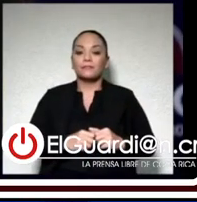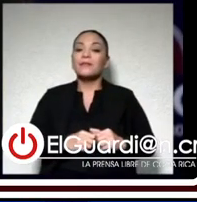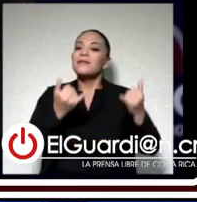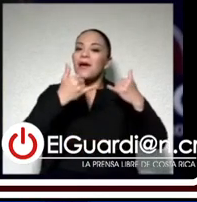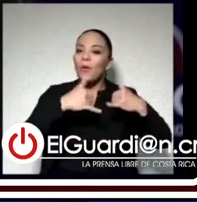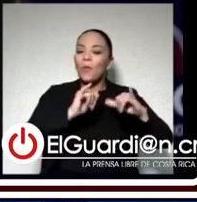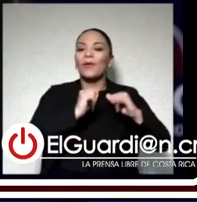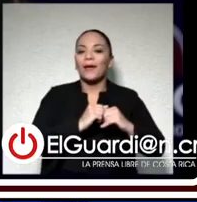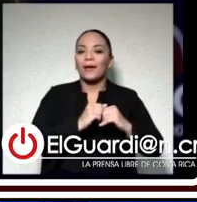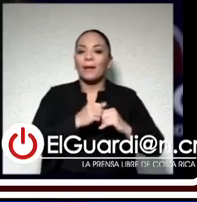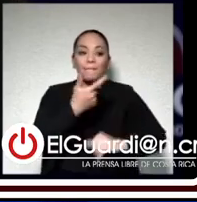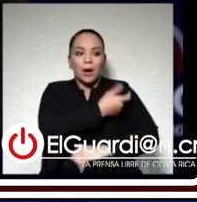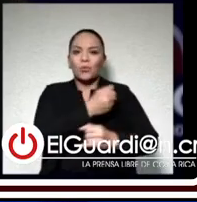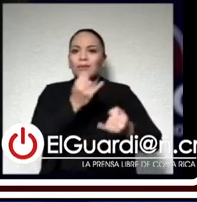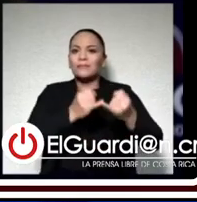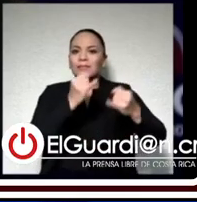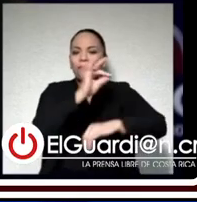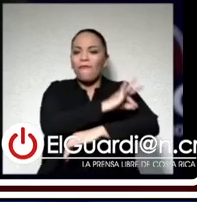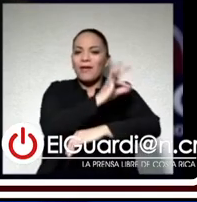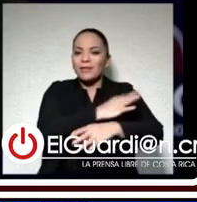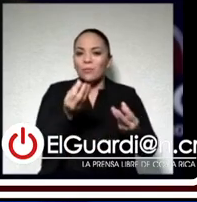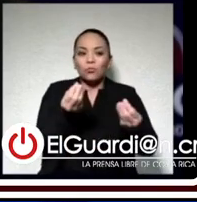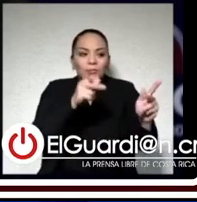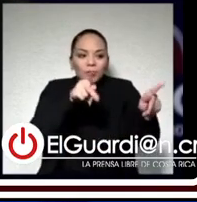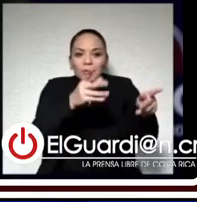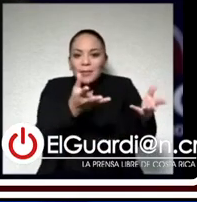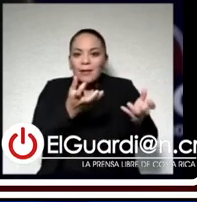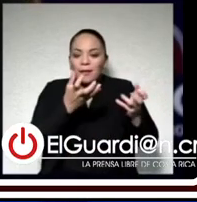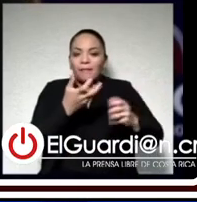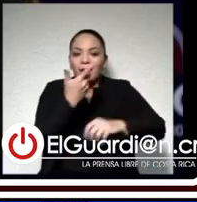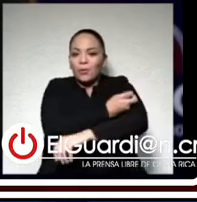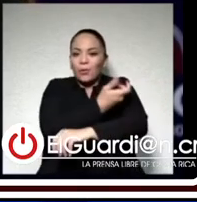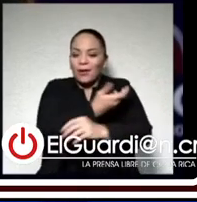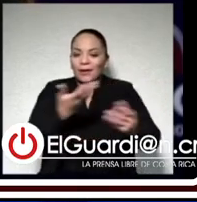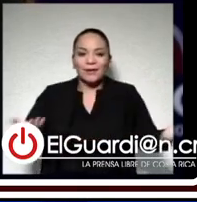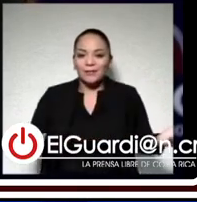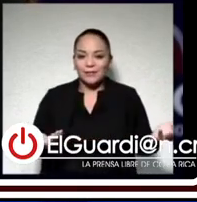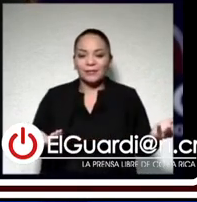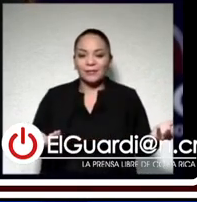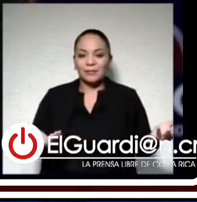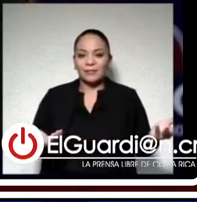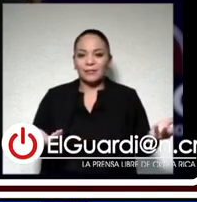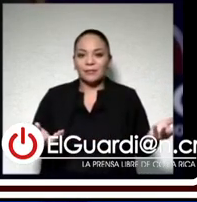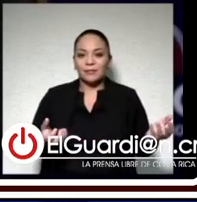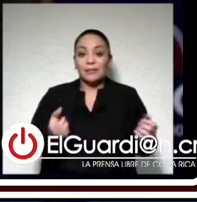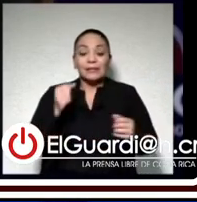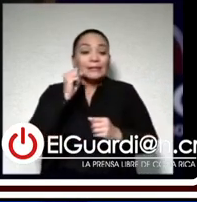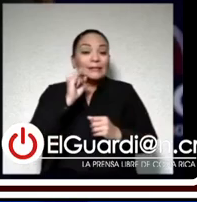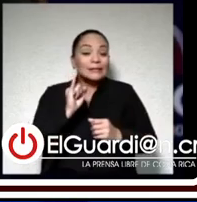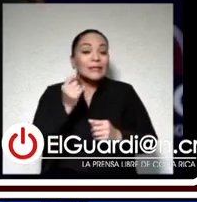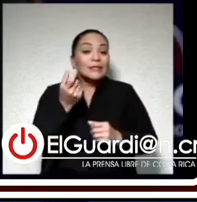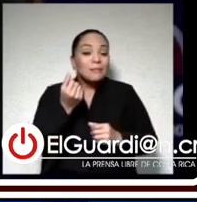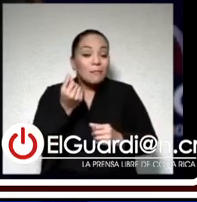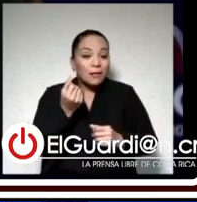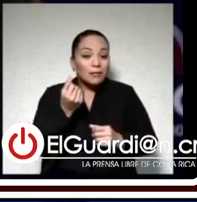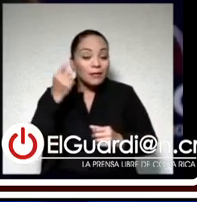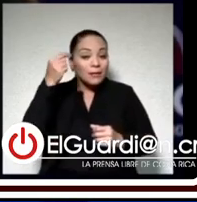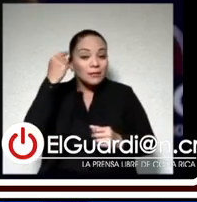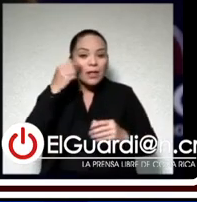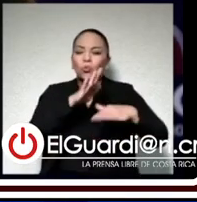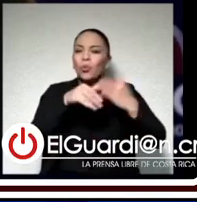estaban venciendo vacunas, y hay mucha gente que se quería vacunar. Todo, si es plata del Estado, siempre entra por contratación y